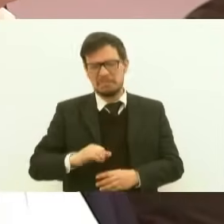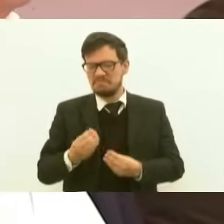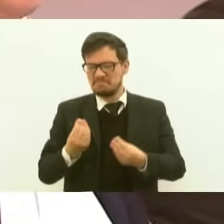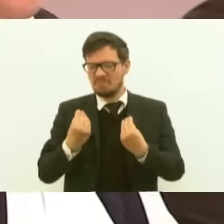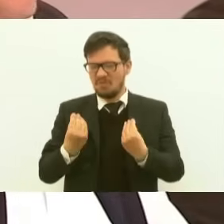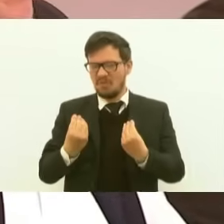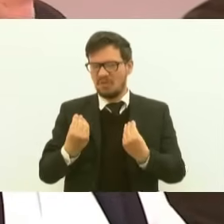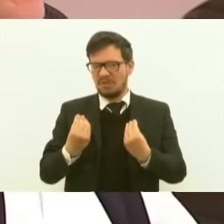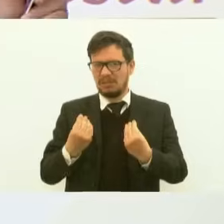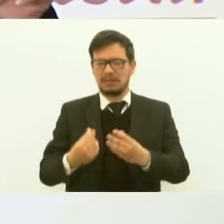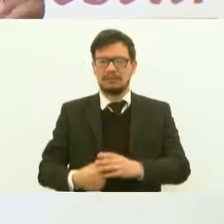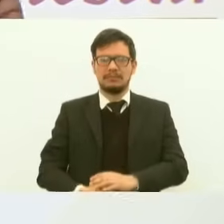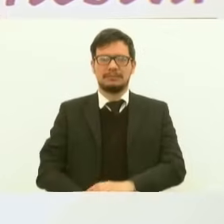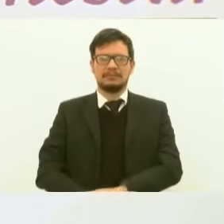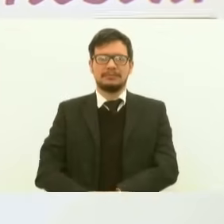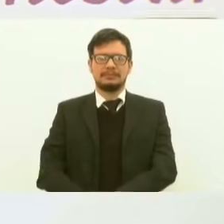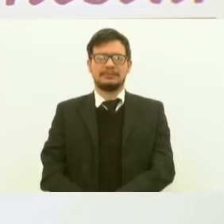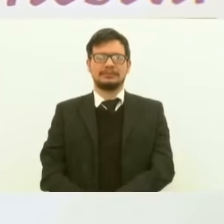Lo hicieron